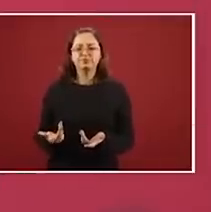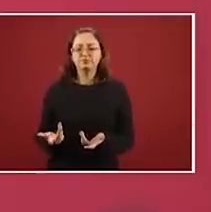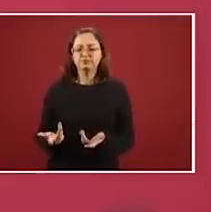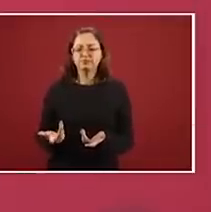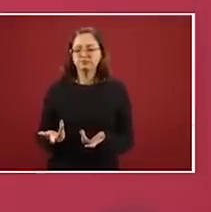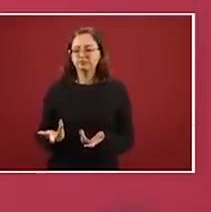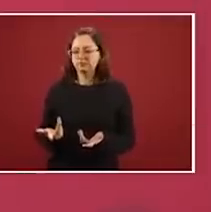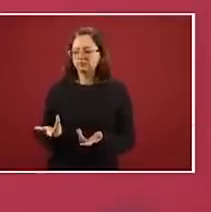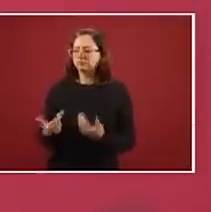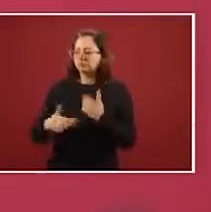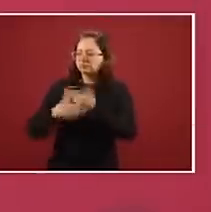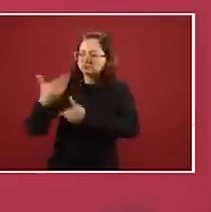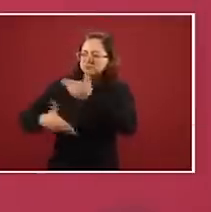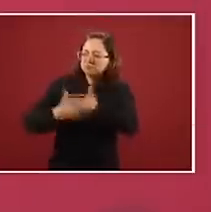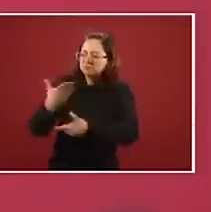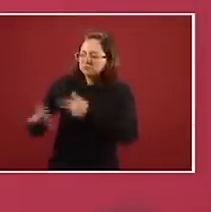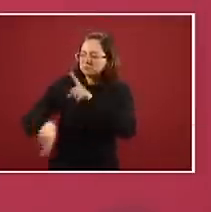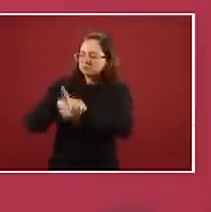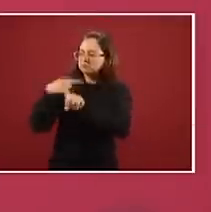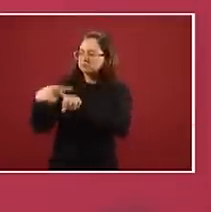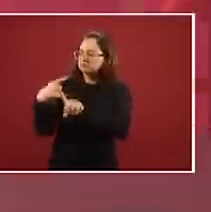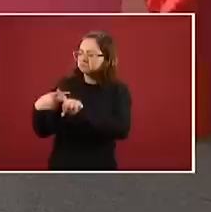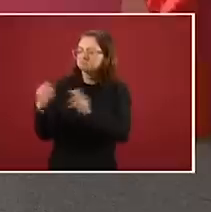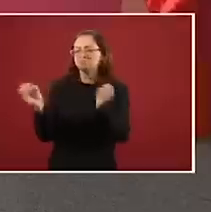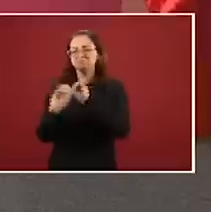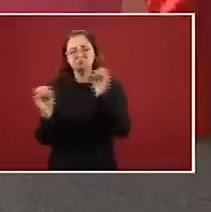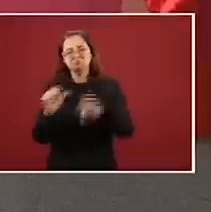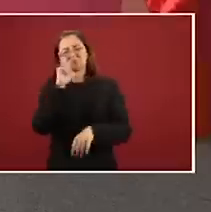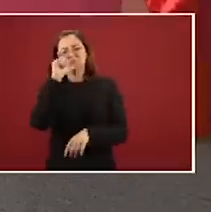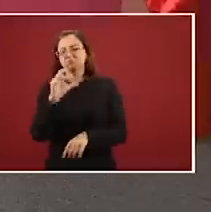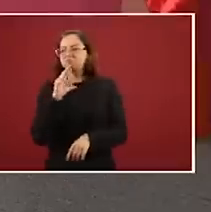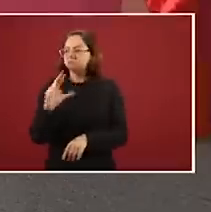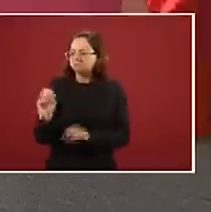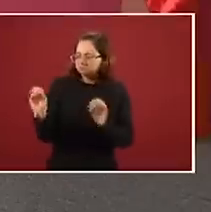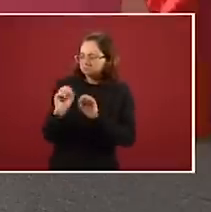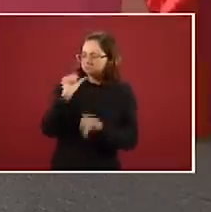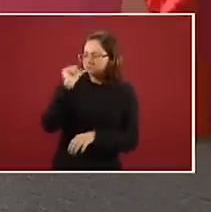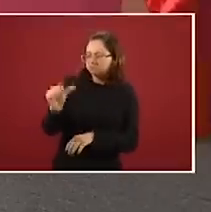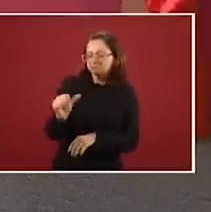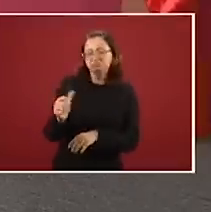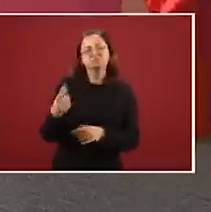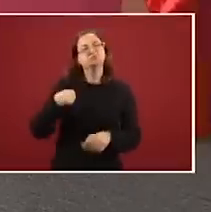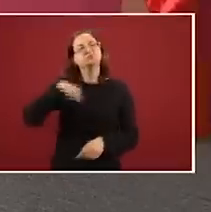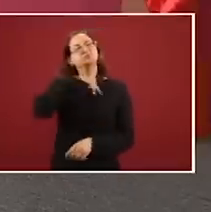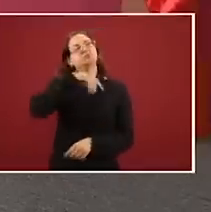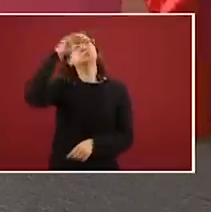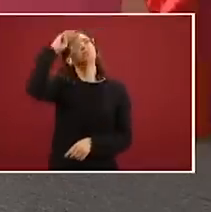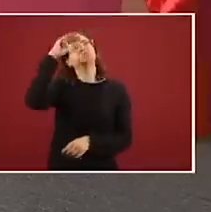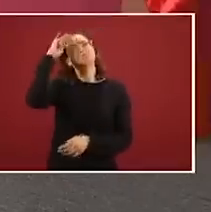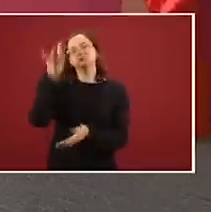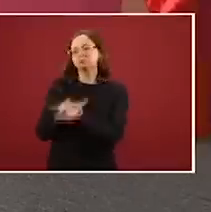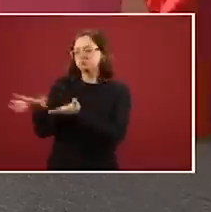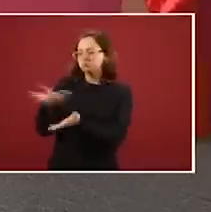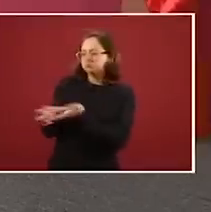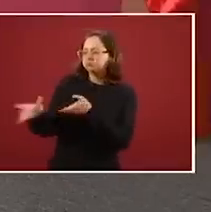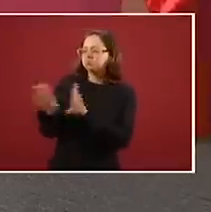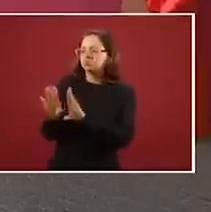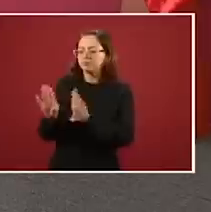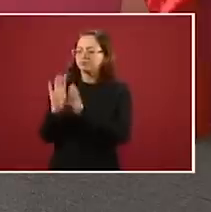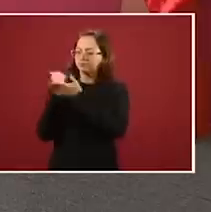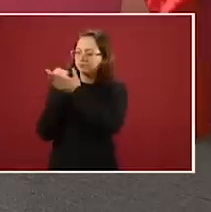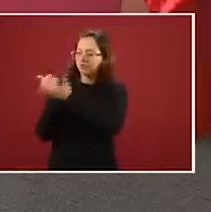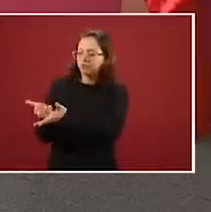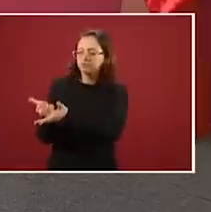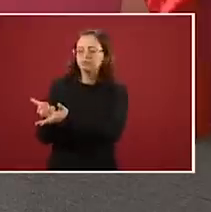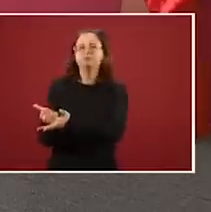resultados favorables. Entonces decidimos, a ver, ¿cómo ayudamos? Entonces hemos